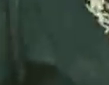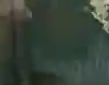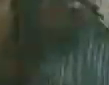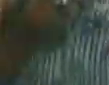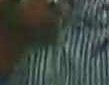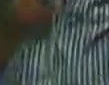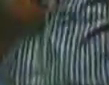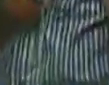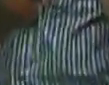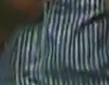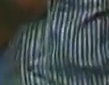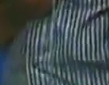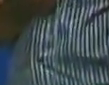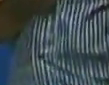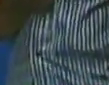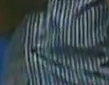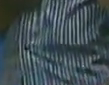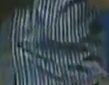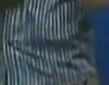y